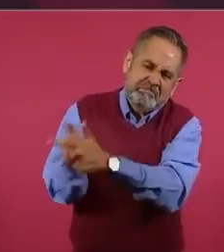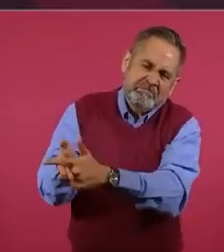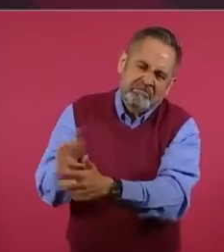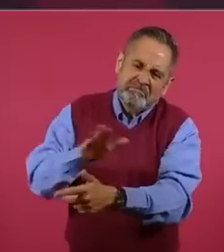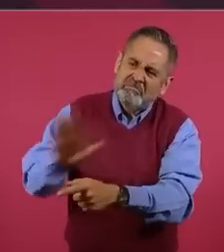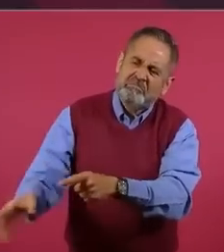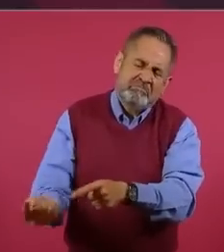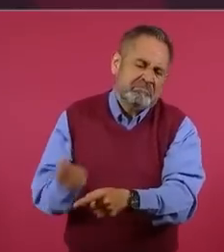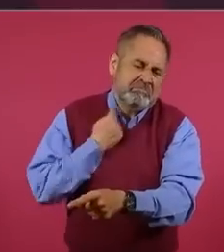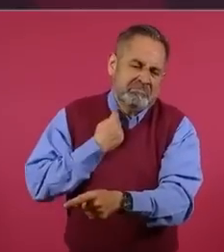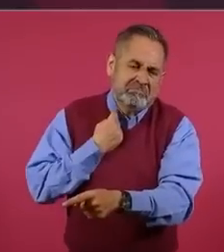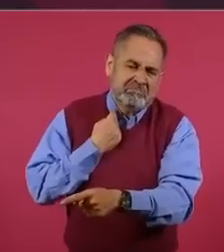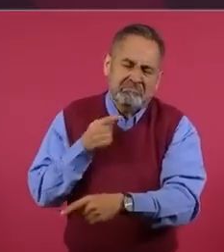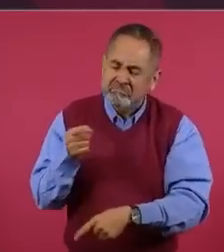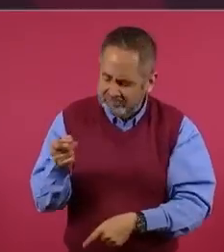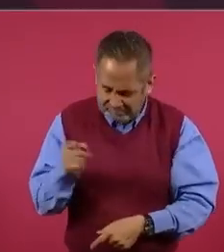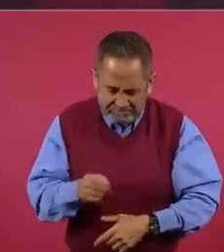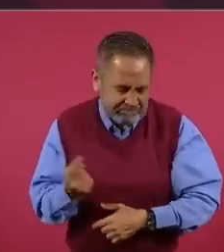Y todo eso